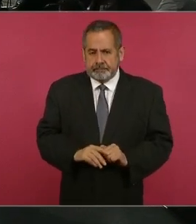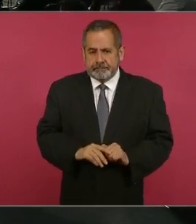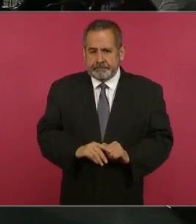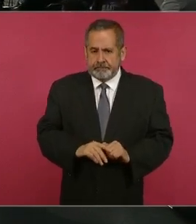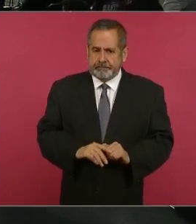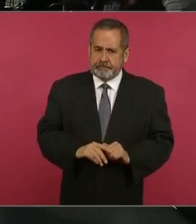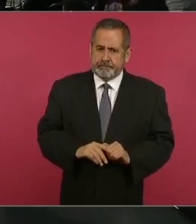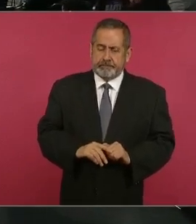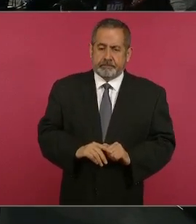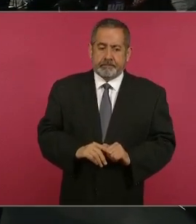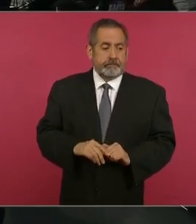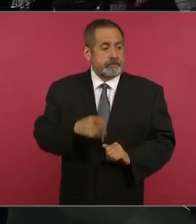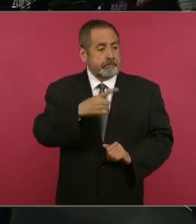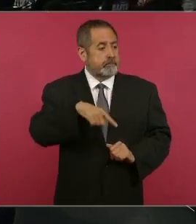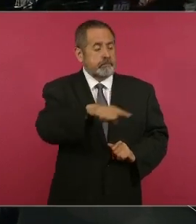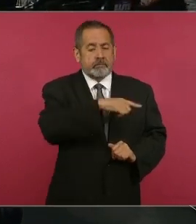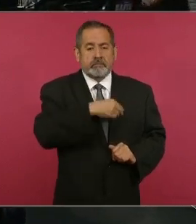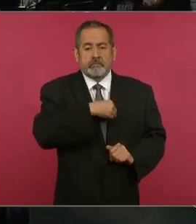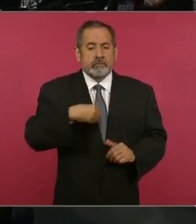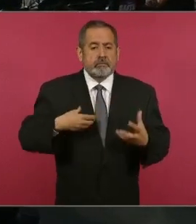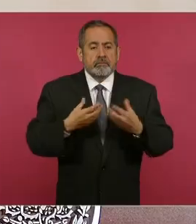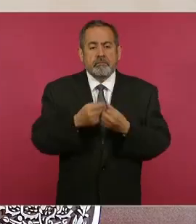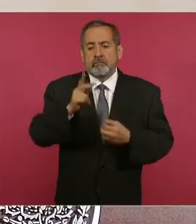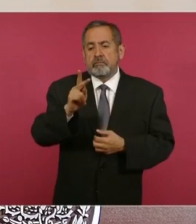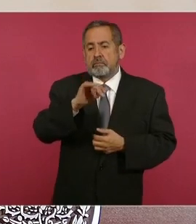los integrantes del Poder Judicial decidan.